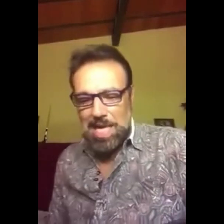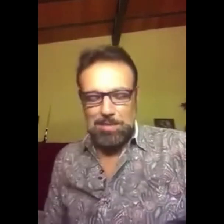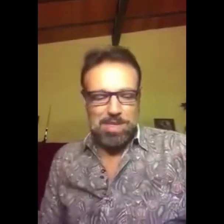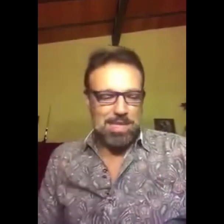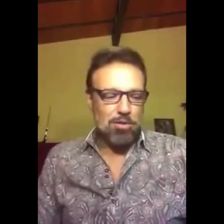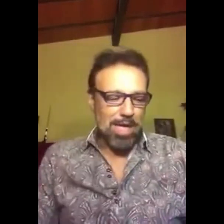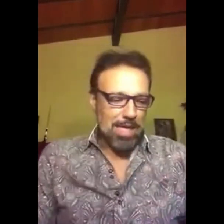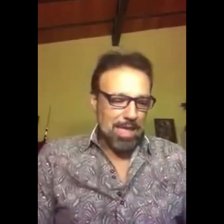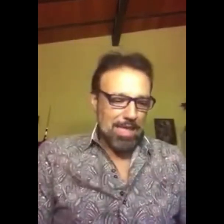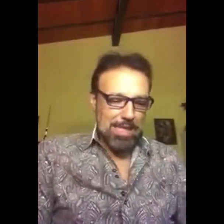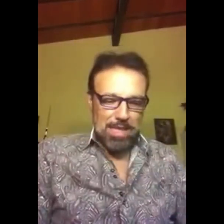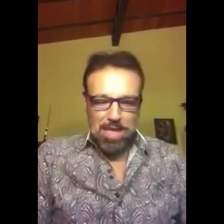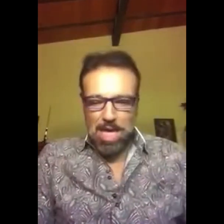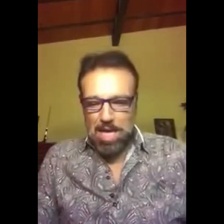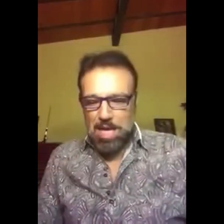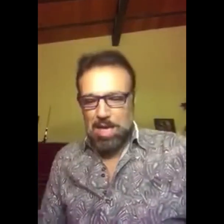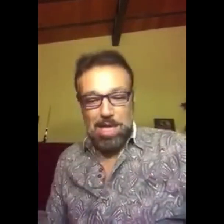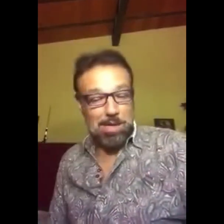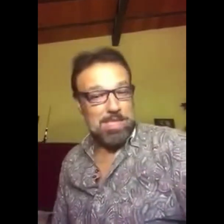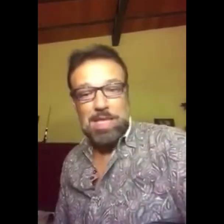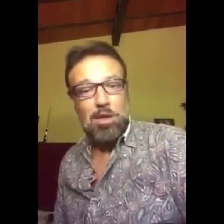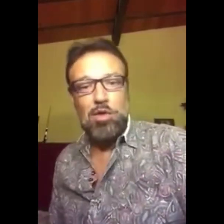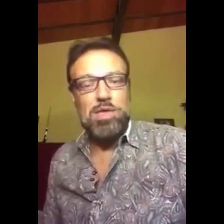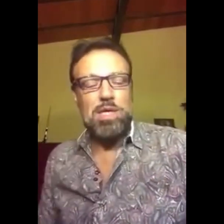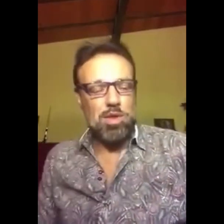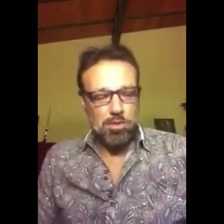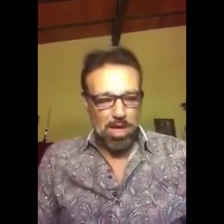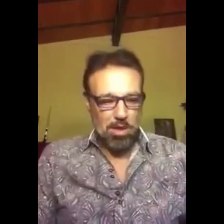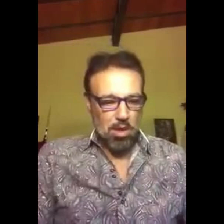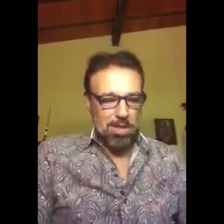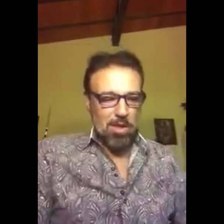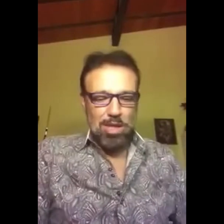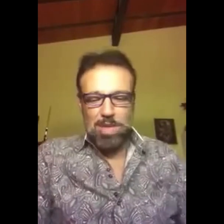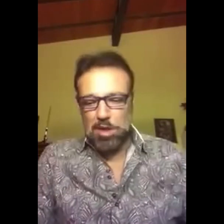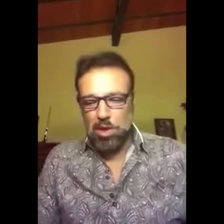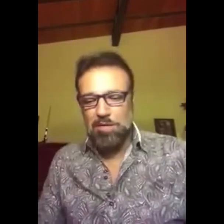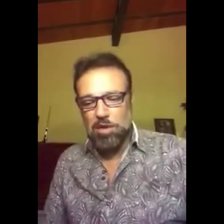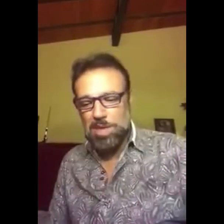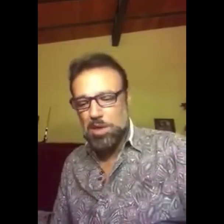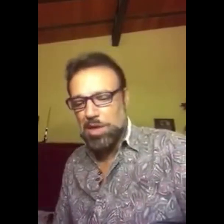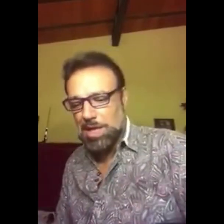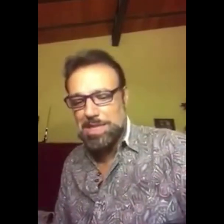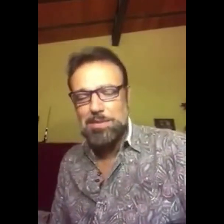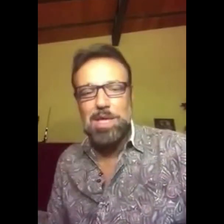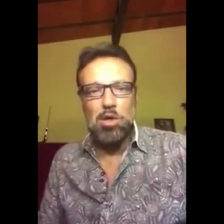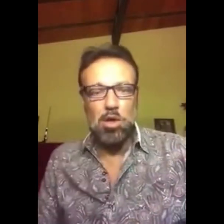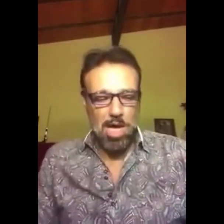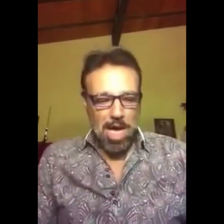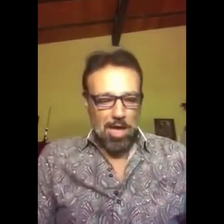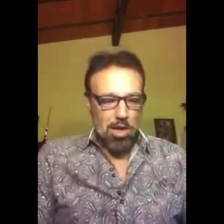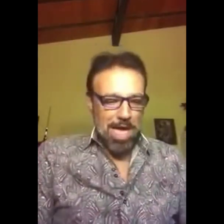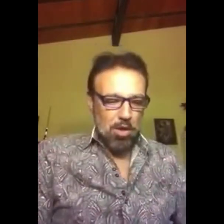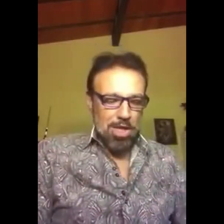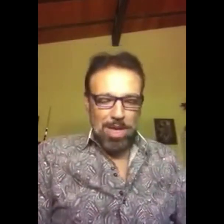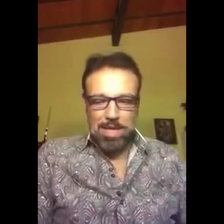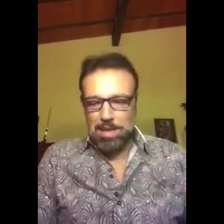estar representando a gente que necesita, está representando a todos ellos. Bueno, debido también a toda la información que he recibido